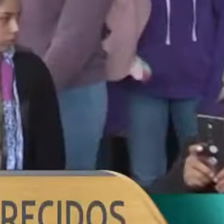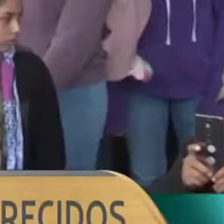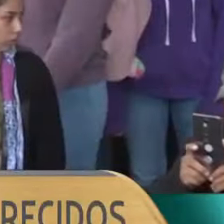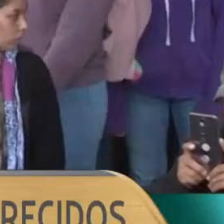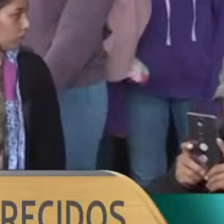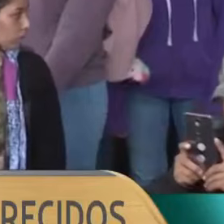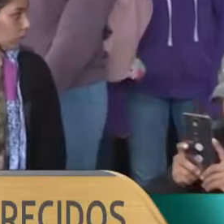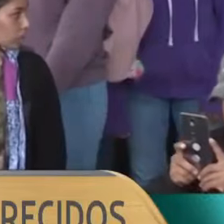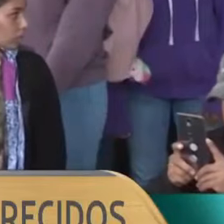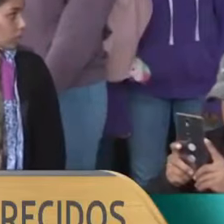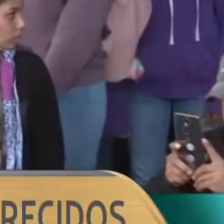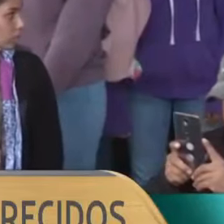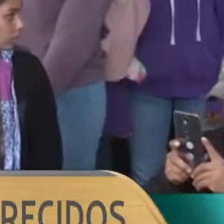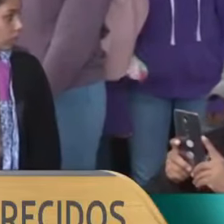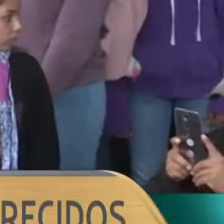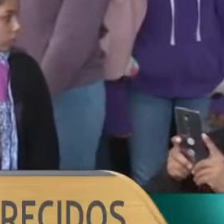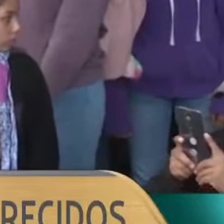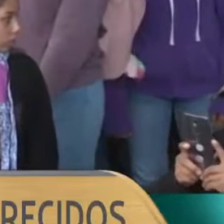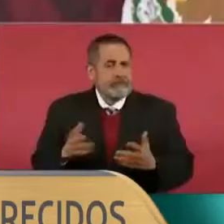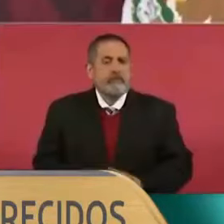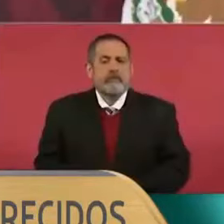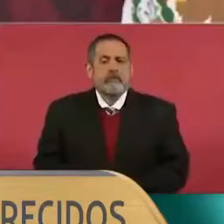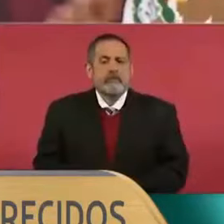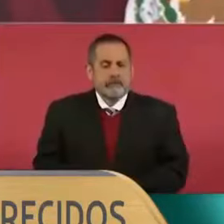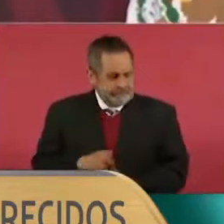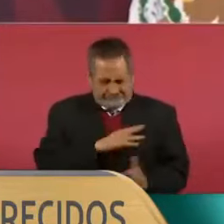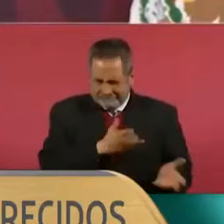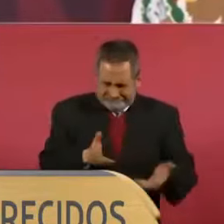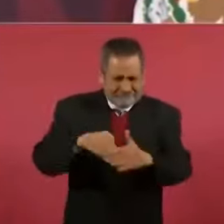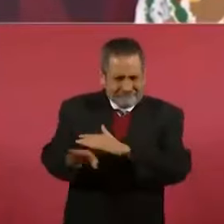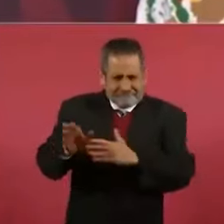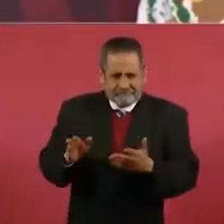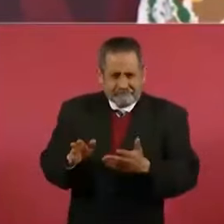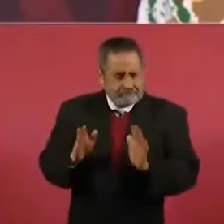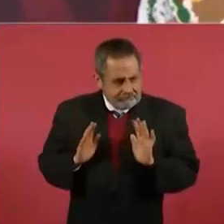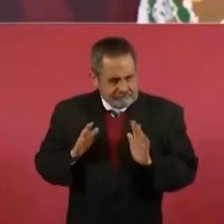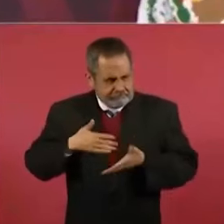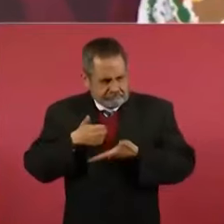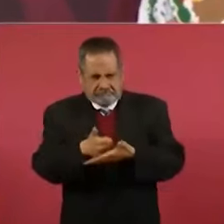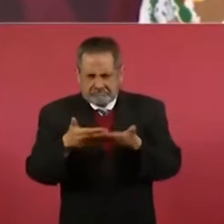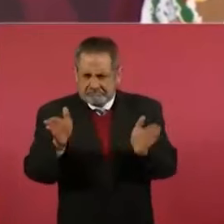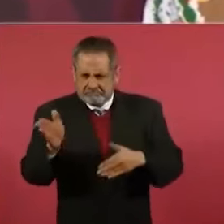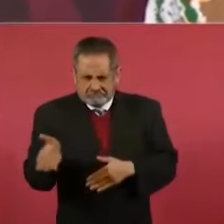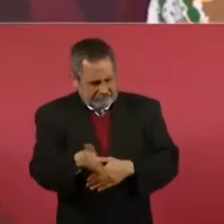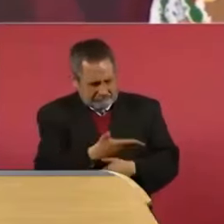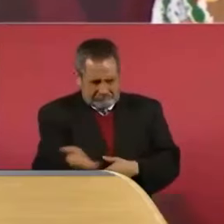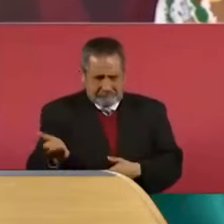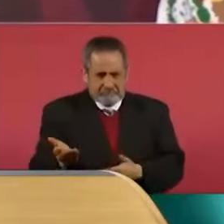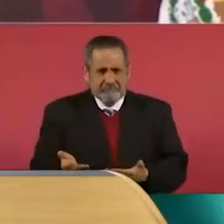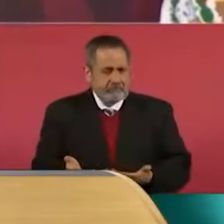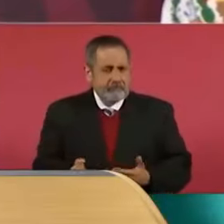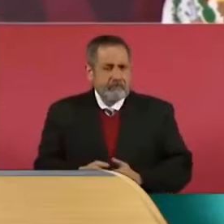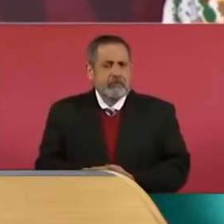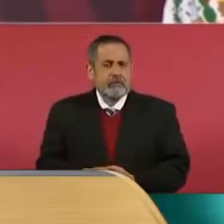asegurar que son ellos mismos quienes no quieren que avance el caso. Ya, y nosotros ayudamos para